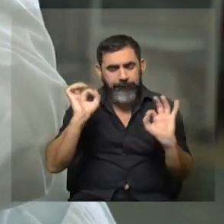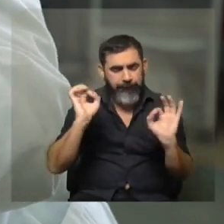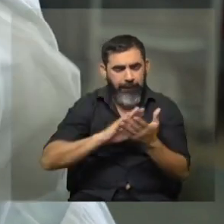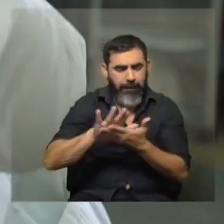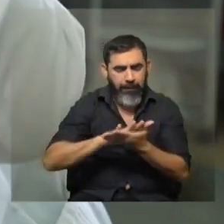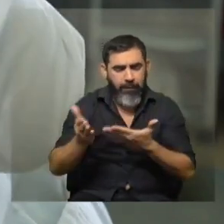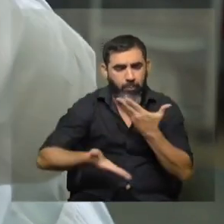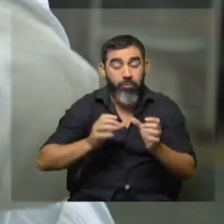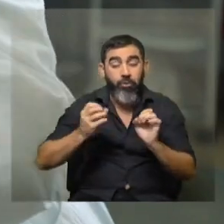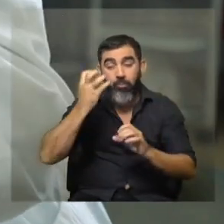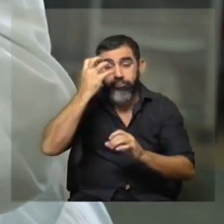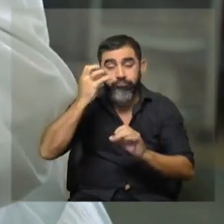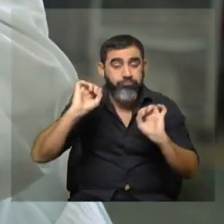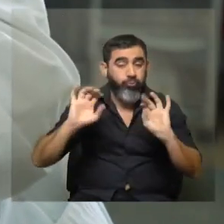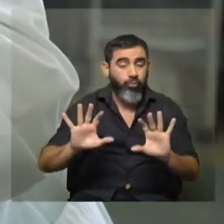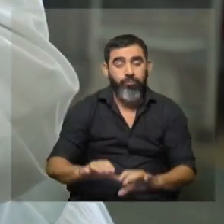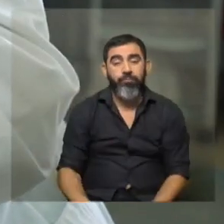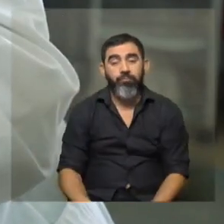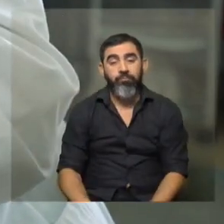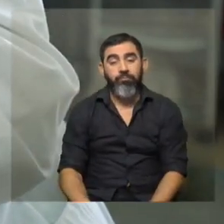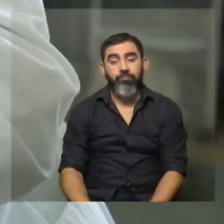nada, siempre tiene el ojo